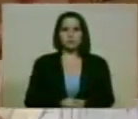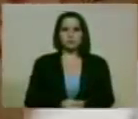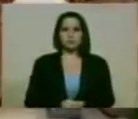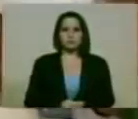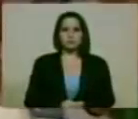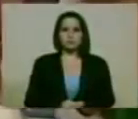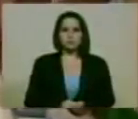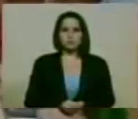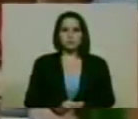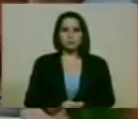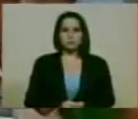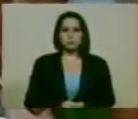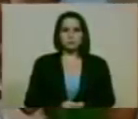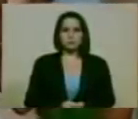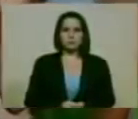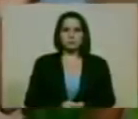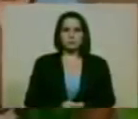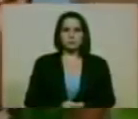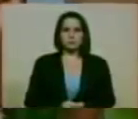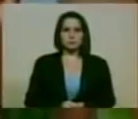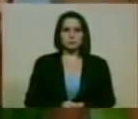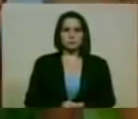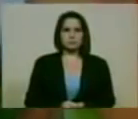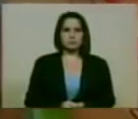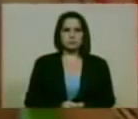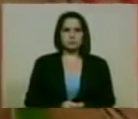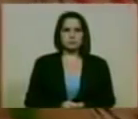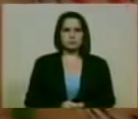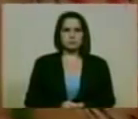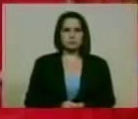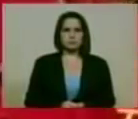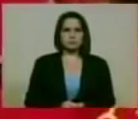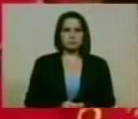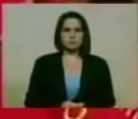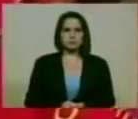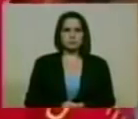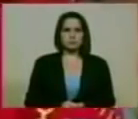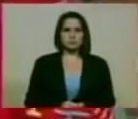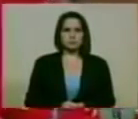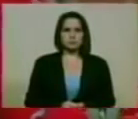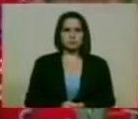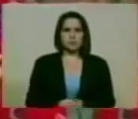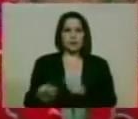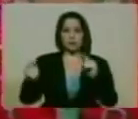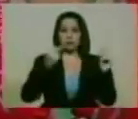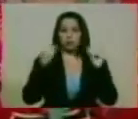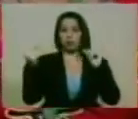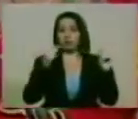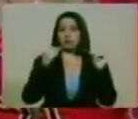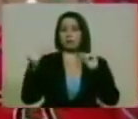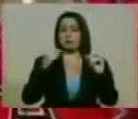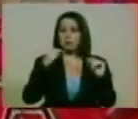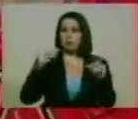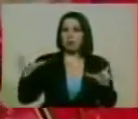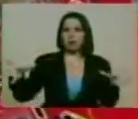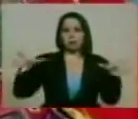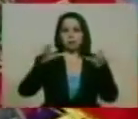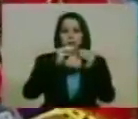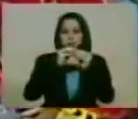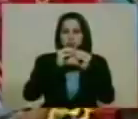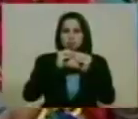de todos los debates que ustedes han dado. Y recogió en sus palabras